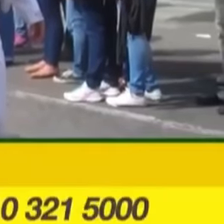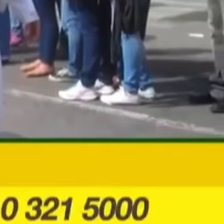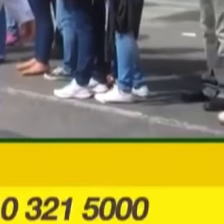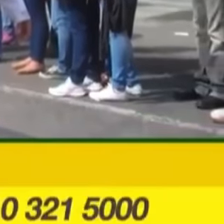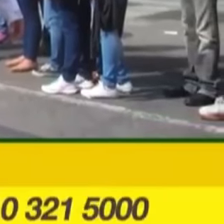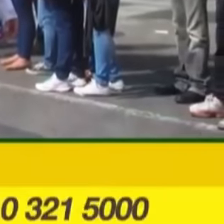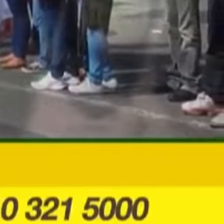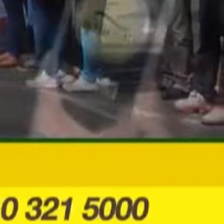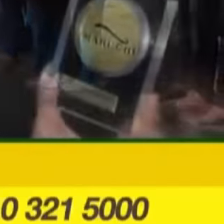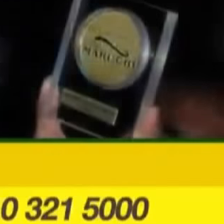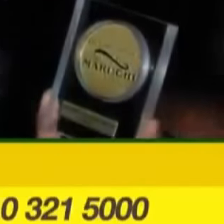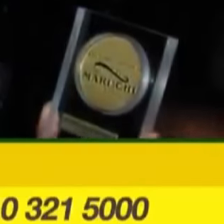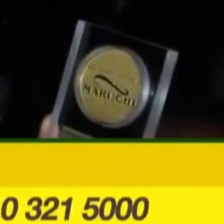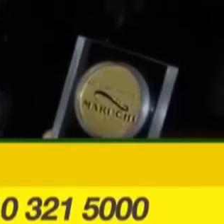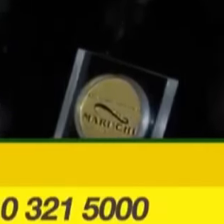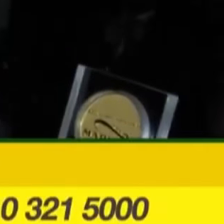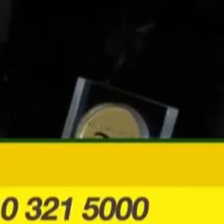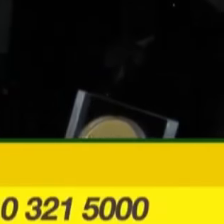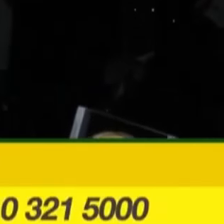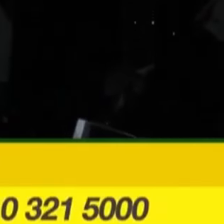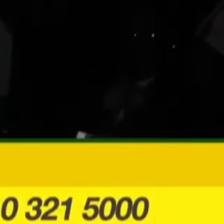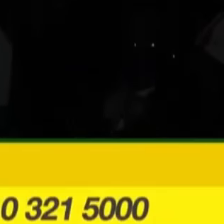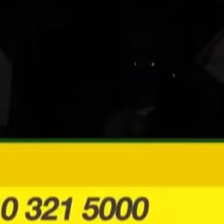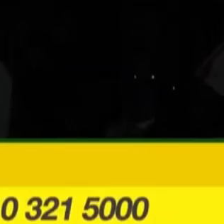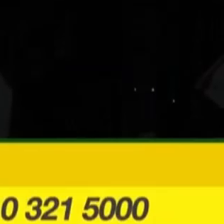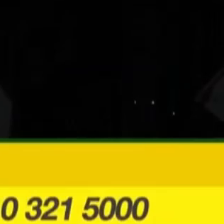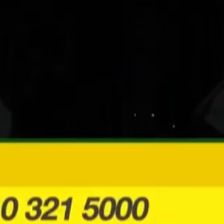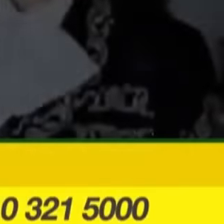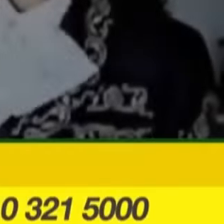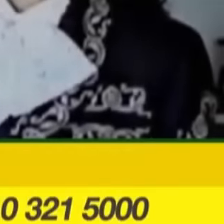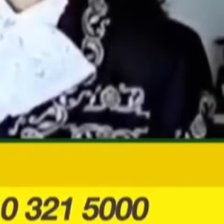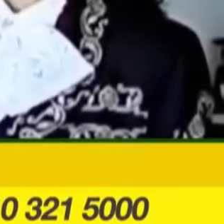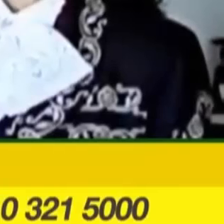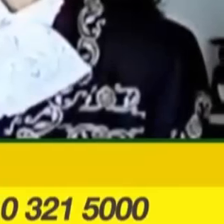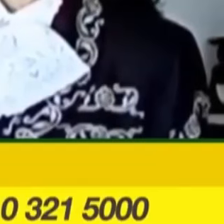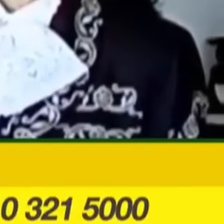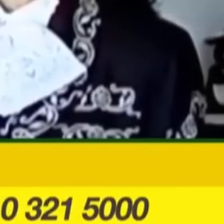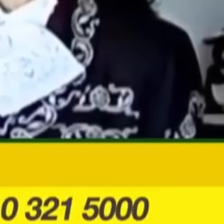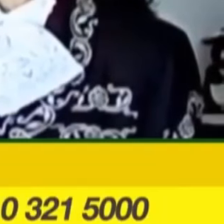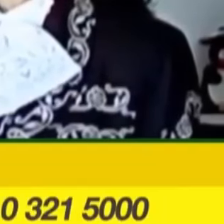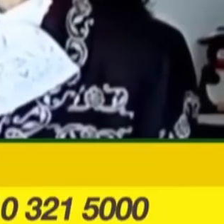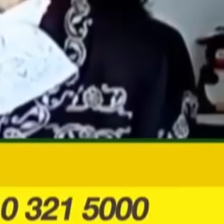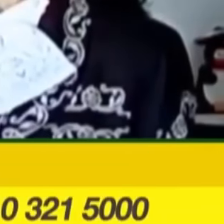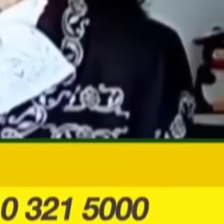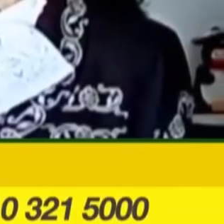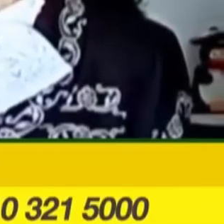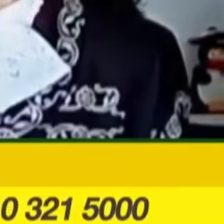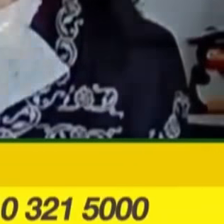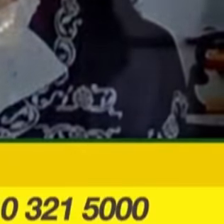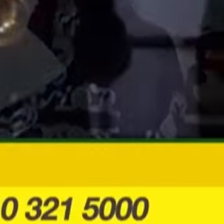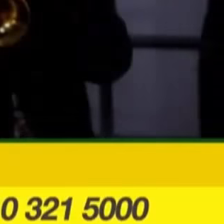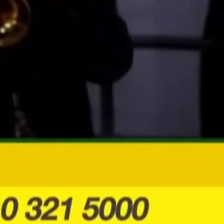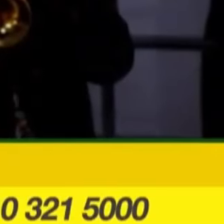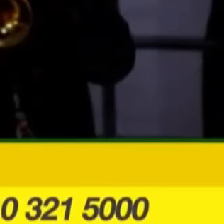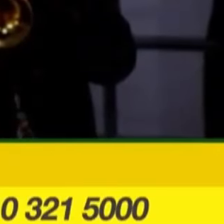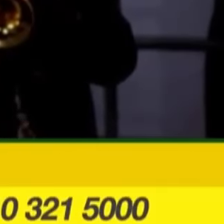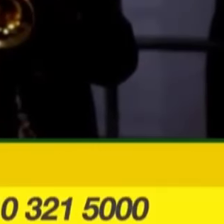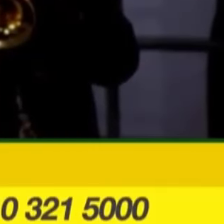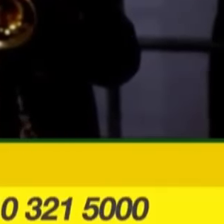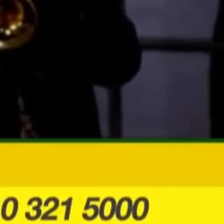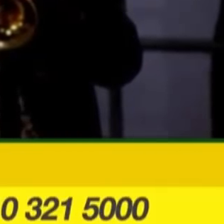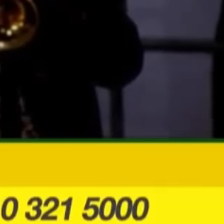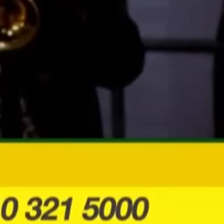Mariachi Internacional Nuevo Jalisco. Más de 20 años cantándole a Barranca Bermeja. Lo mejor para celebrar sus fiestas. Somos especialistas